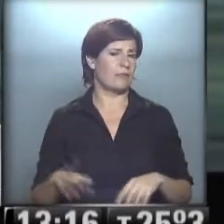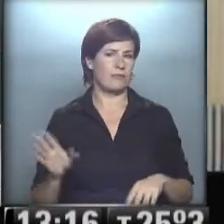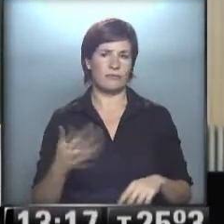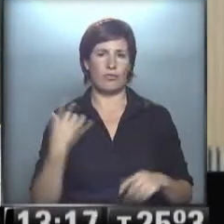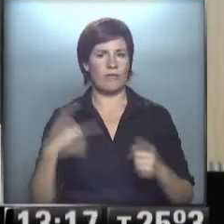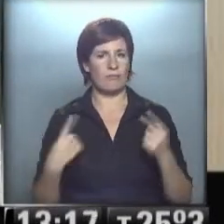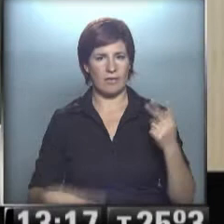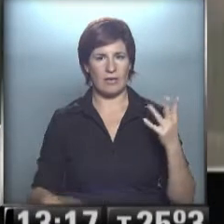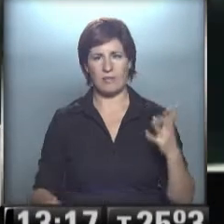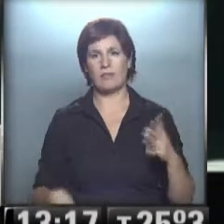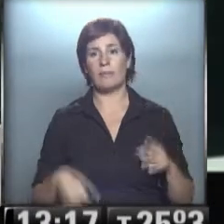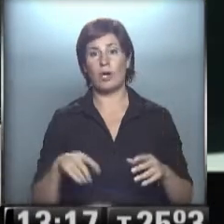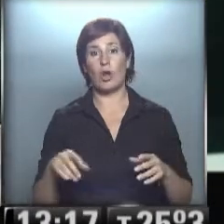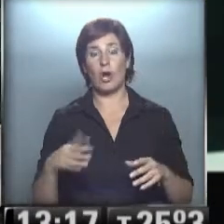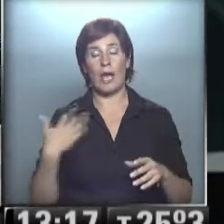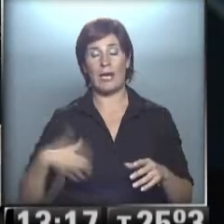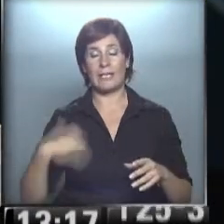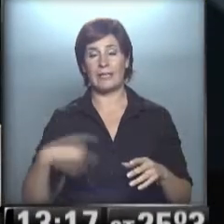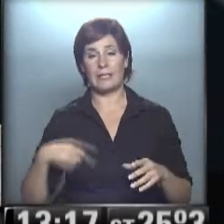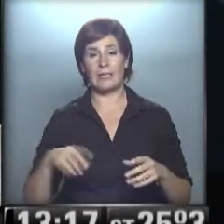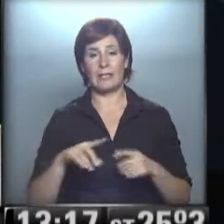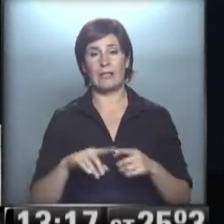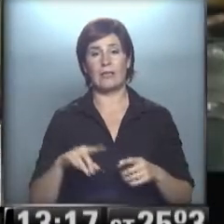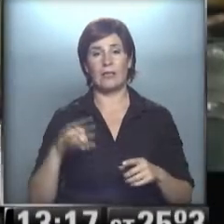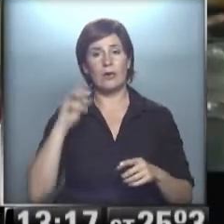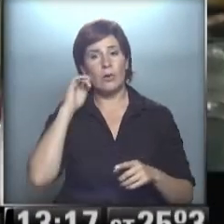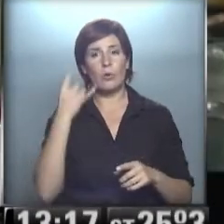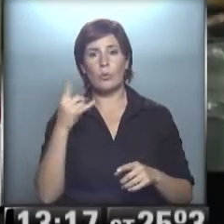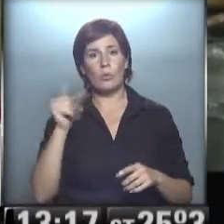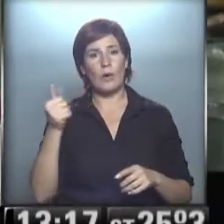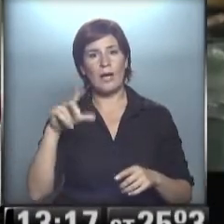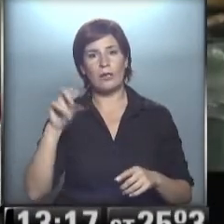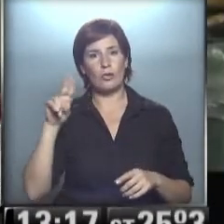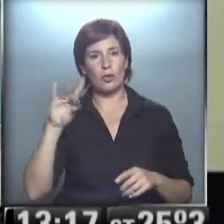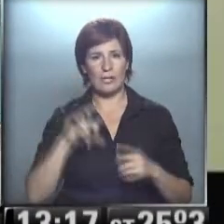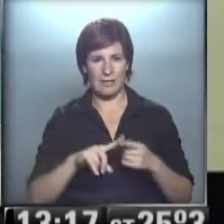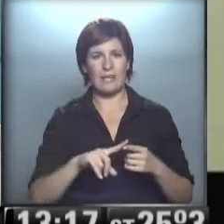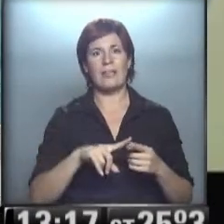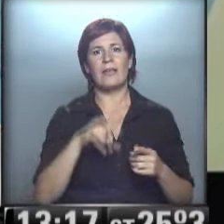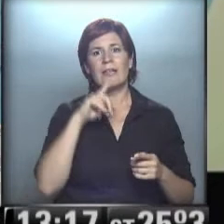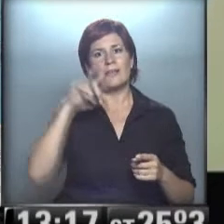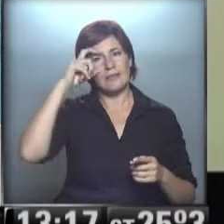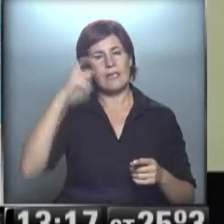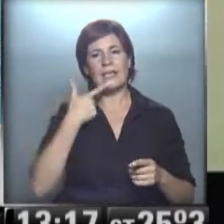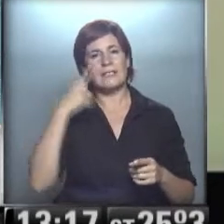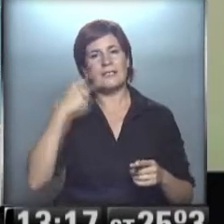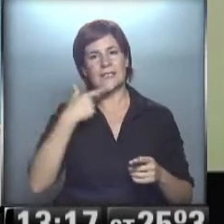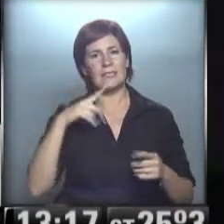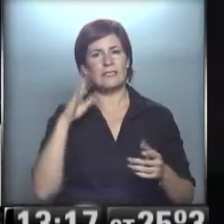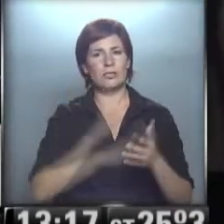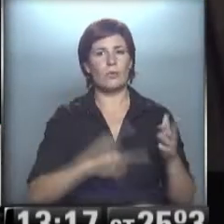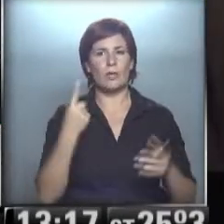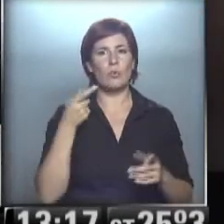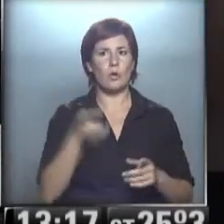registro del talento de nuestros hacedores. Estamos hablando de Guacolda, de Lucía Puenzo, Tesis sobre un homicidio de Hernán Goldfried, Mete Gol de